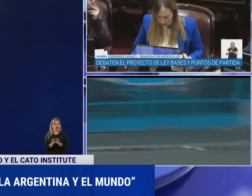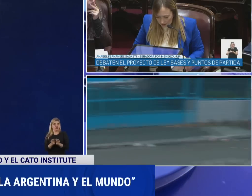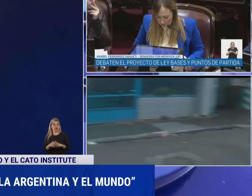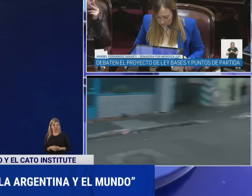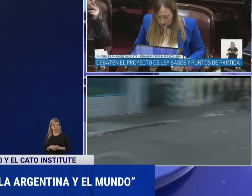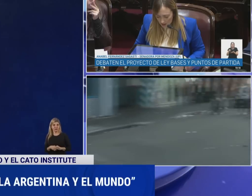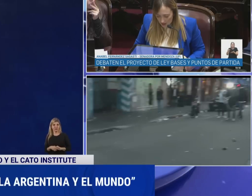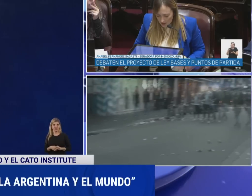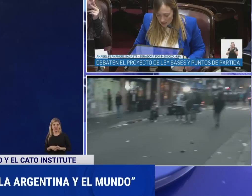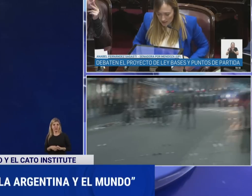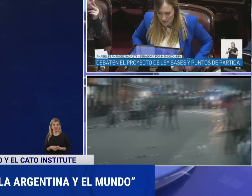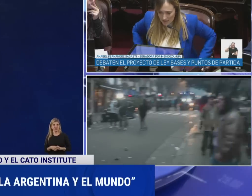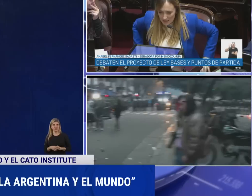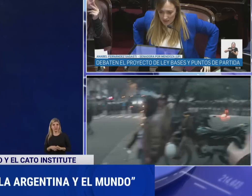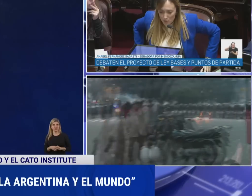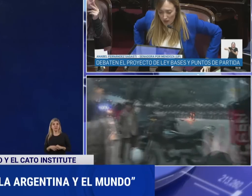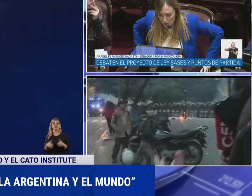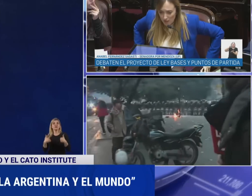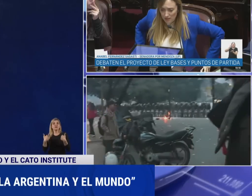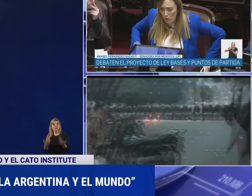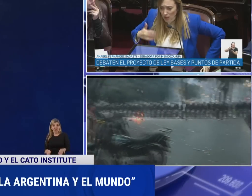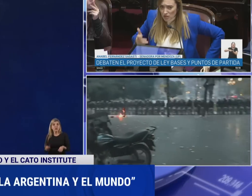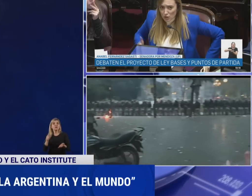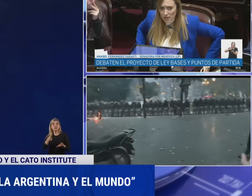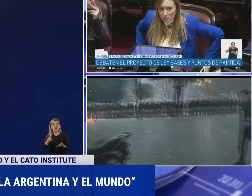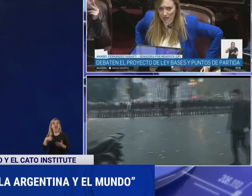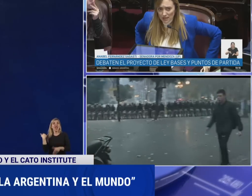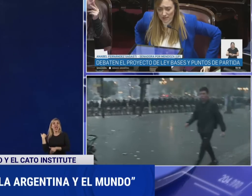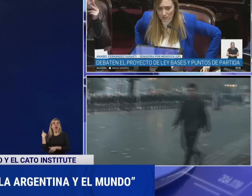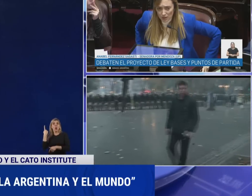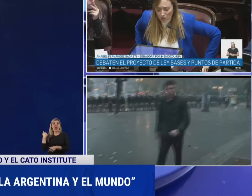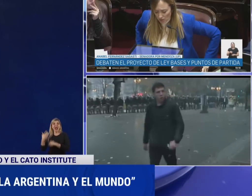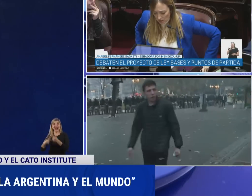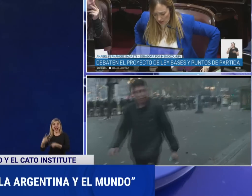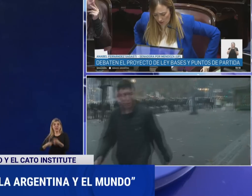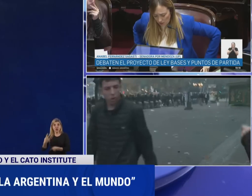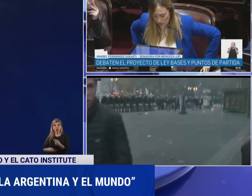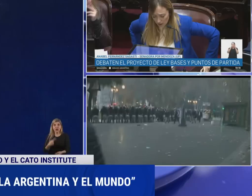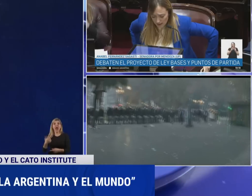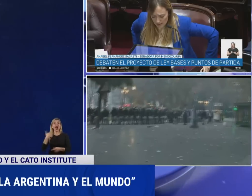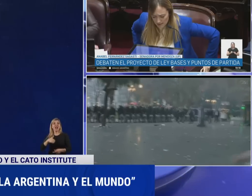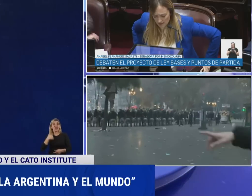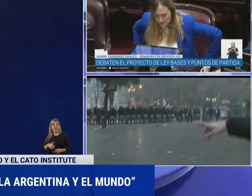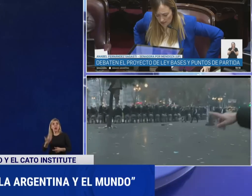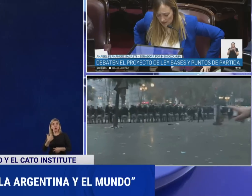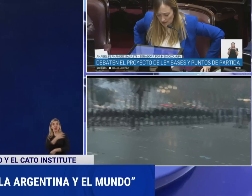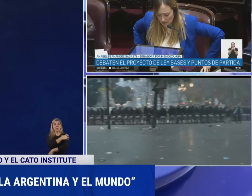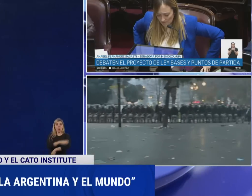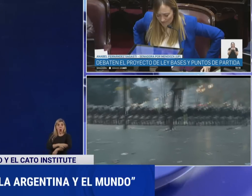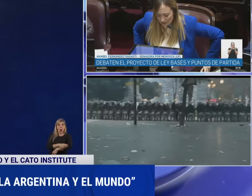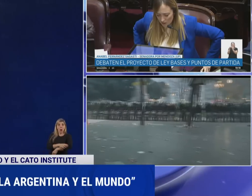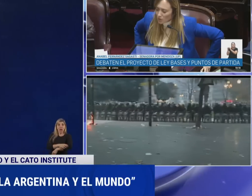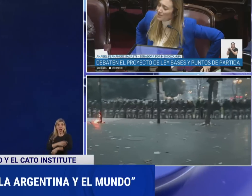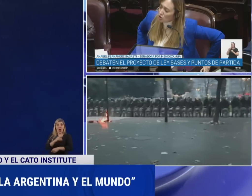creemos. Todo esto implica que en una sola generación la Argentina podría pasar de ser un país pobre a un país de los países